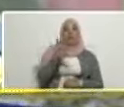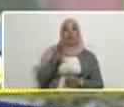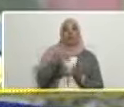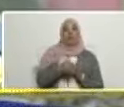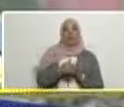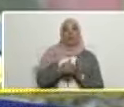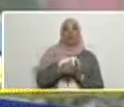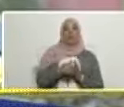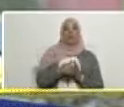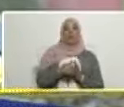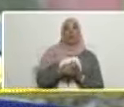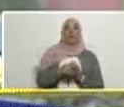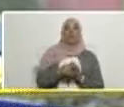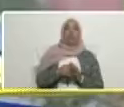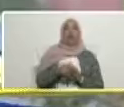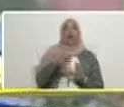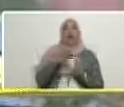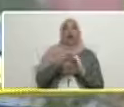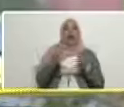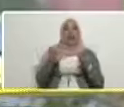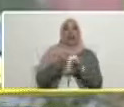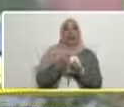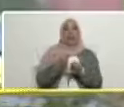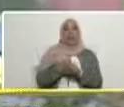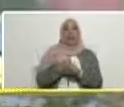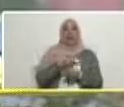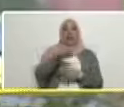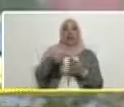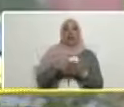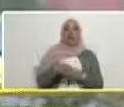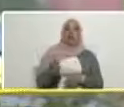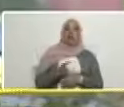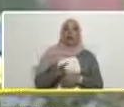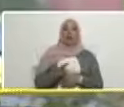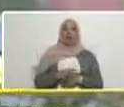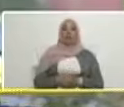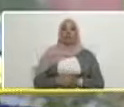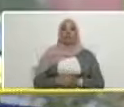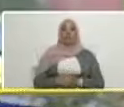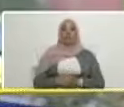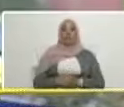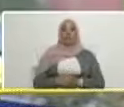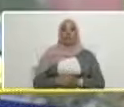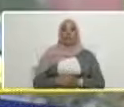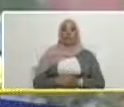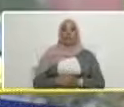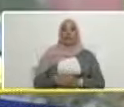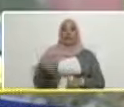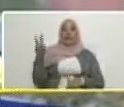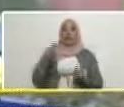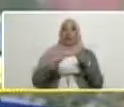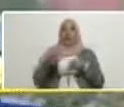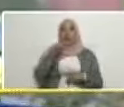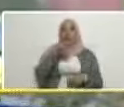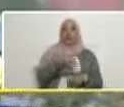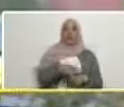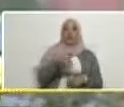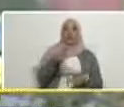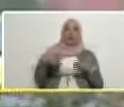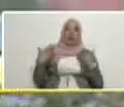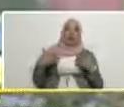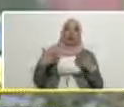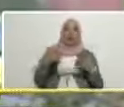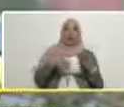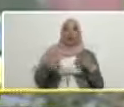259 rumbas temáticas a nivel nacional. La rumba, la alegría,